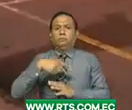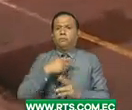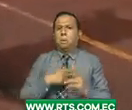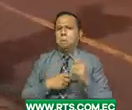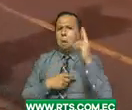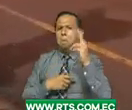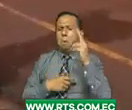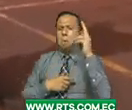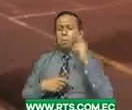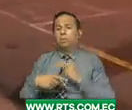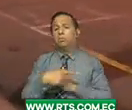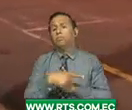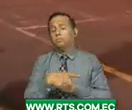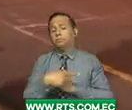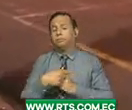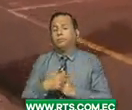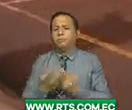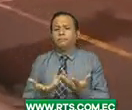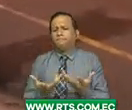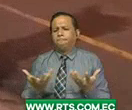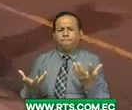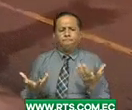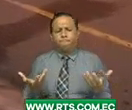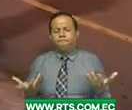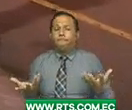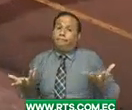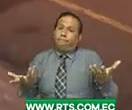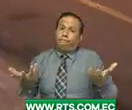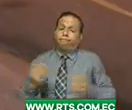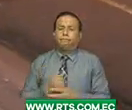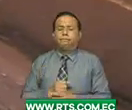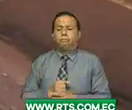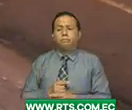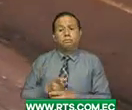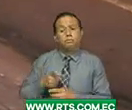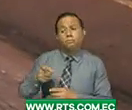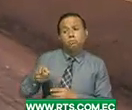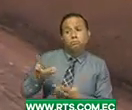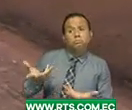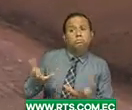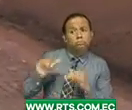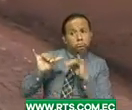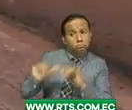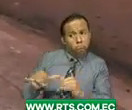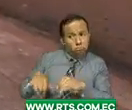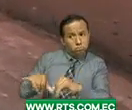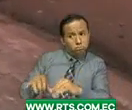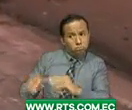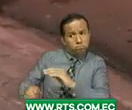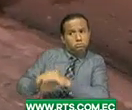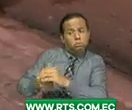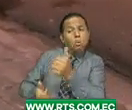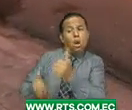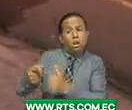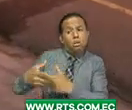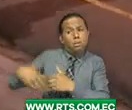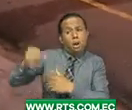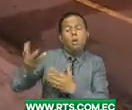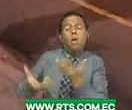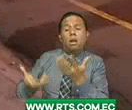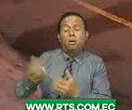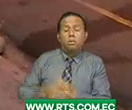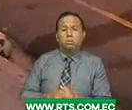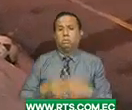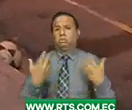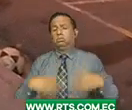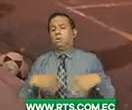aire, pero no, ya no puede hacer nada con revólver. ¿Y van a seguir jugando aquí o se van a esconder? Porque así no pueden estar en las calles. Claro, pero la inseguridad está terrible